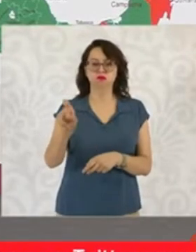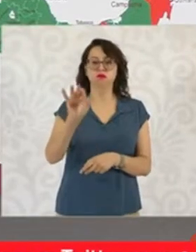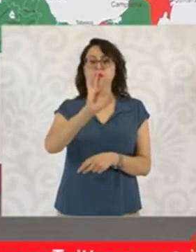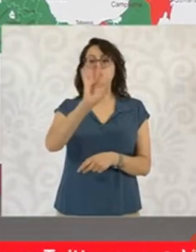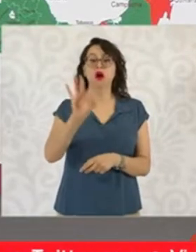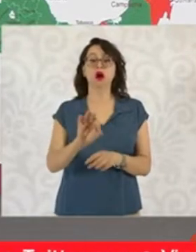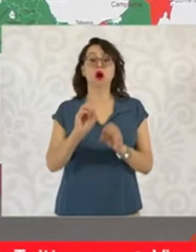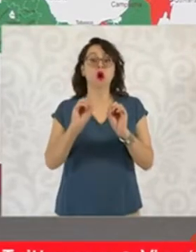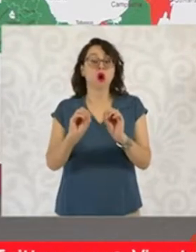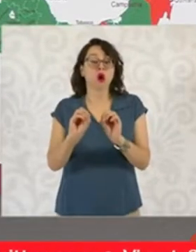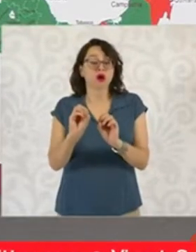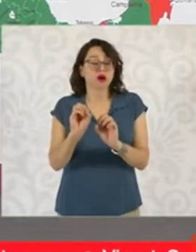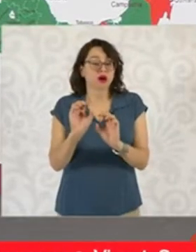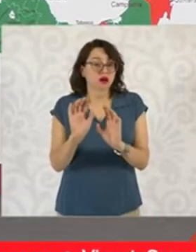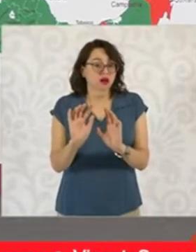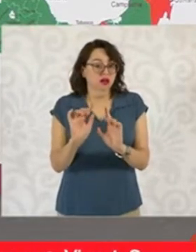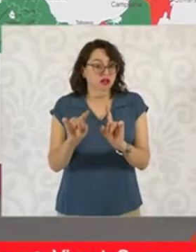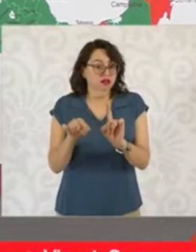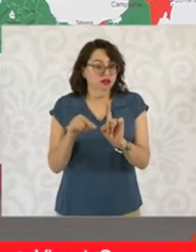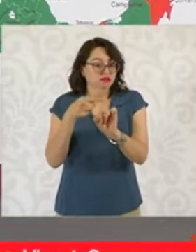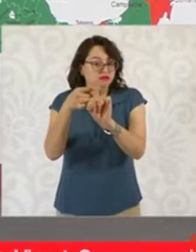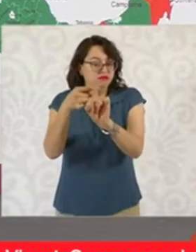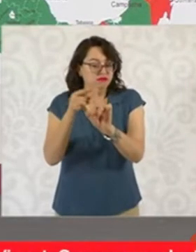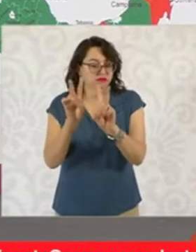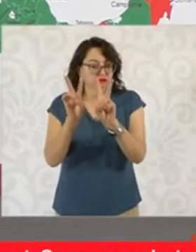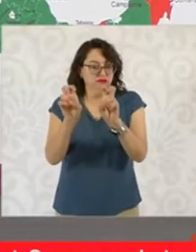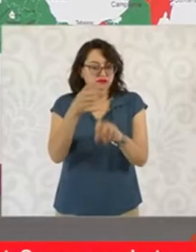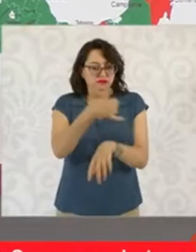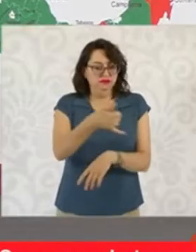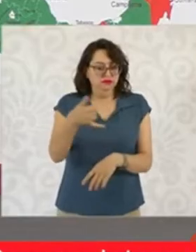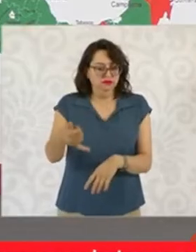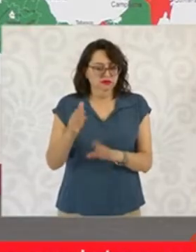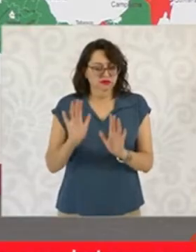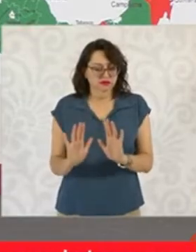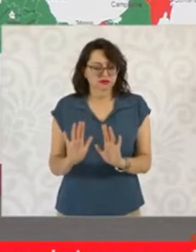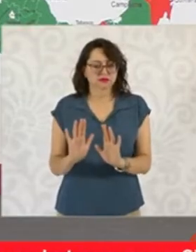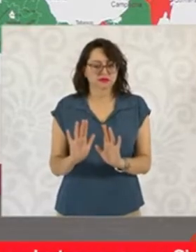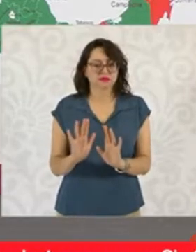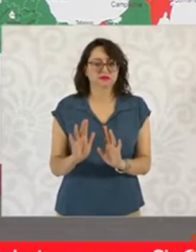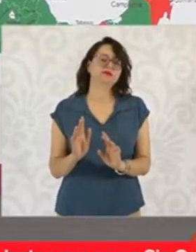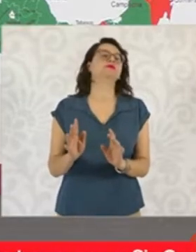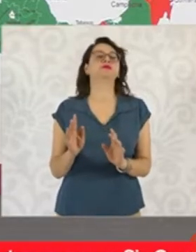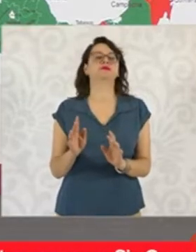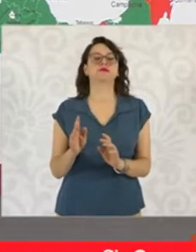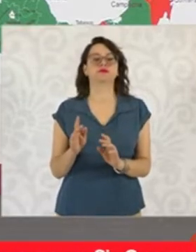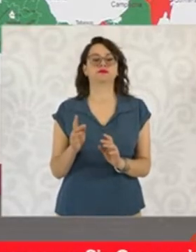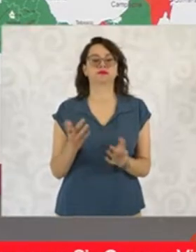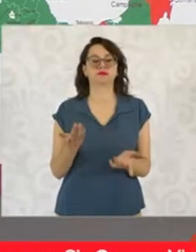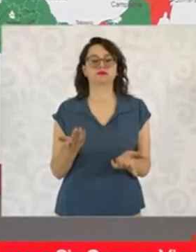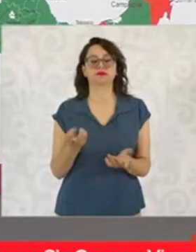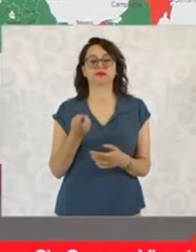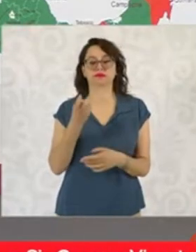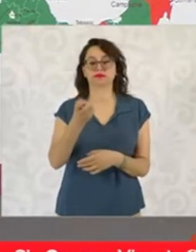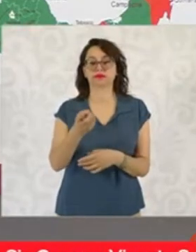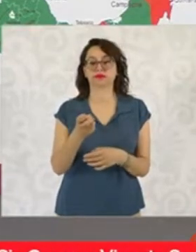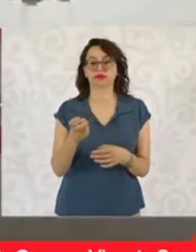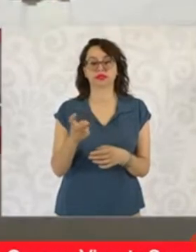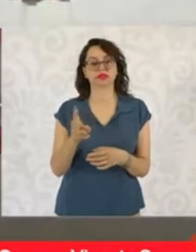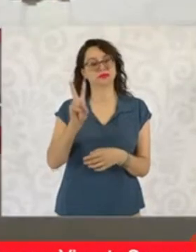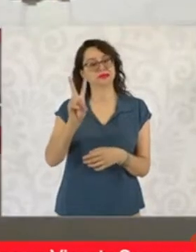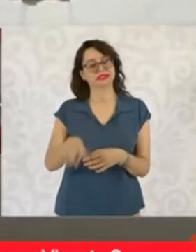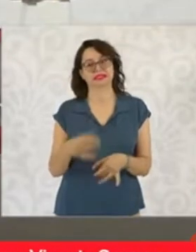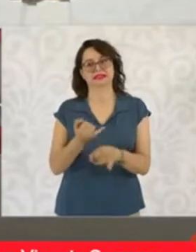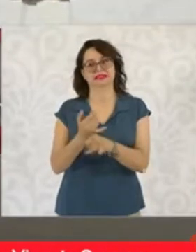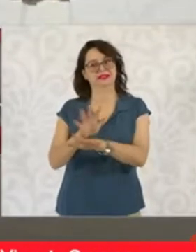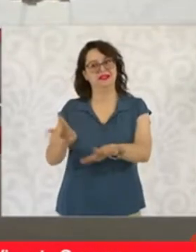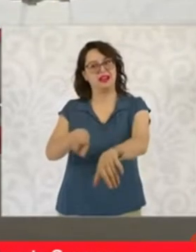poquito más de vivienda para el caso del Infonavit. Y con esto ya concluimos, para que vean que sí fue breve, y